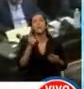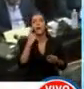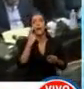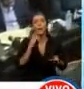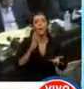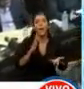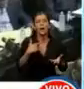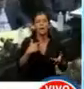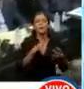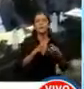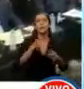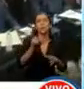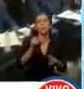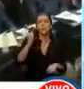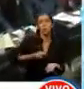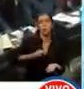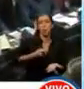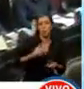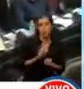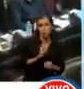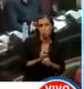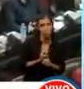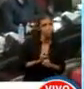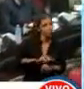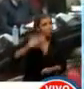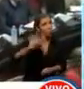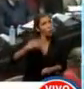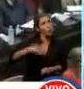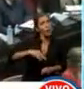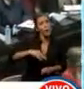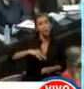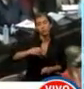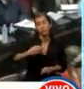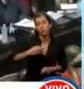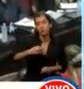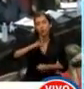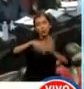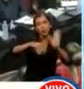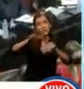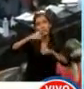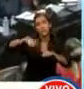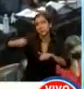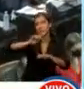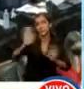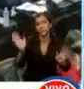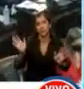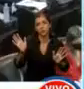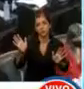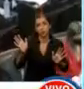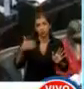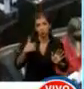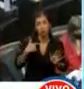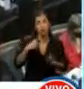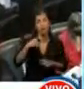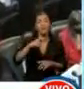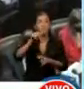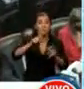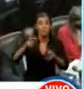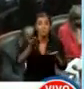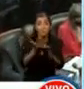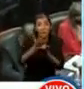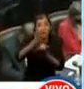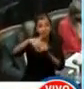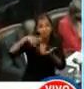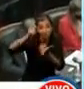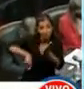sesión especial. Tiene la obligación de citarla y los que la piden de juntar la gente. Ese es así